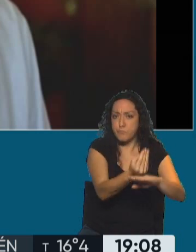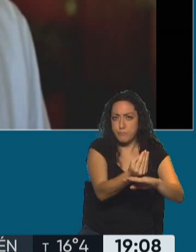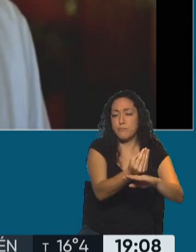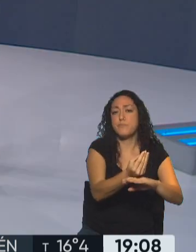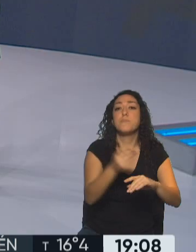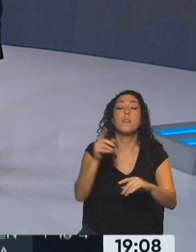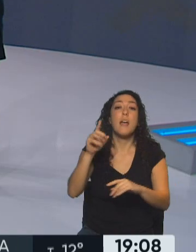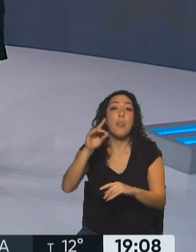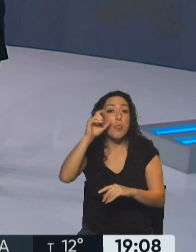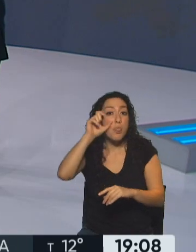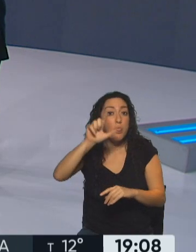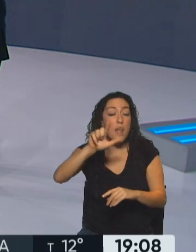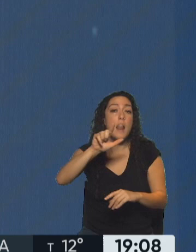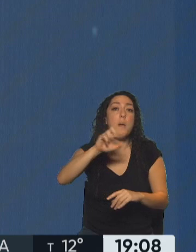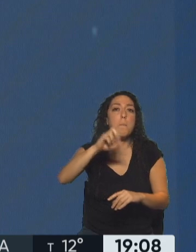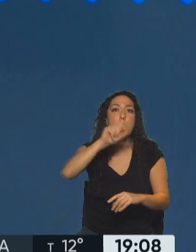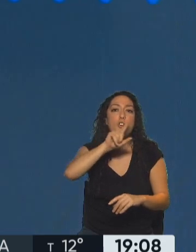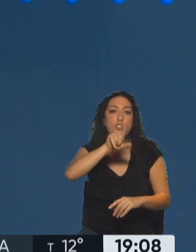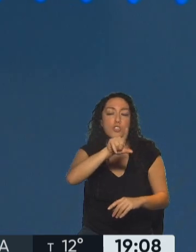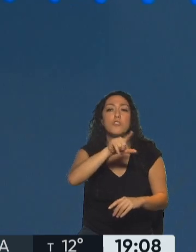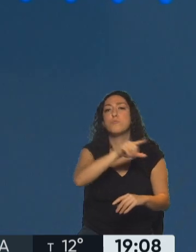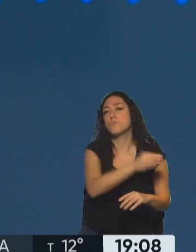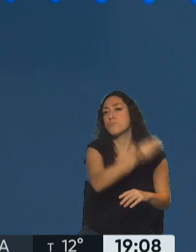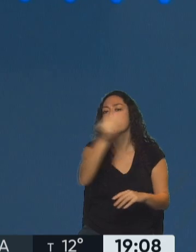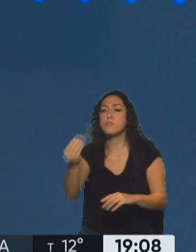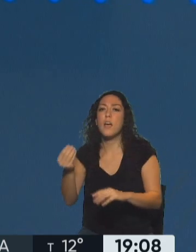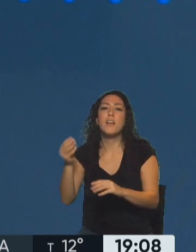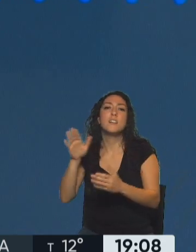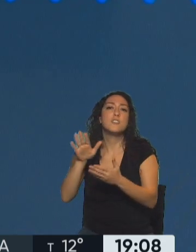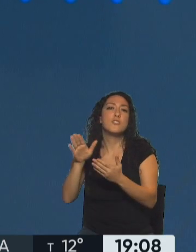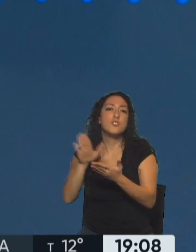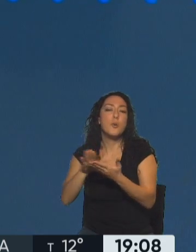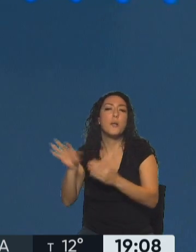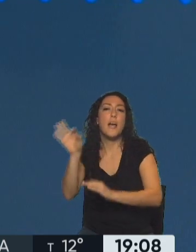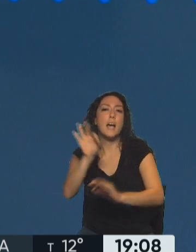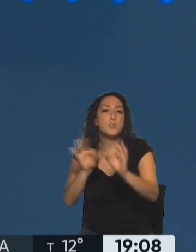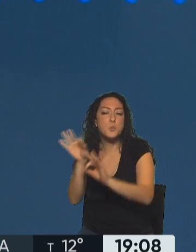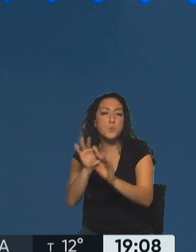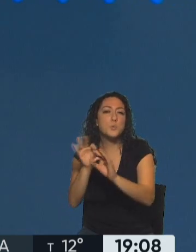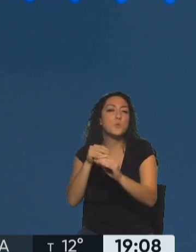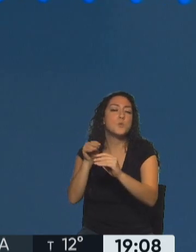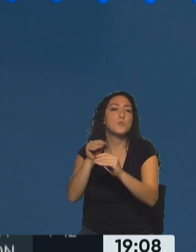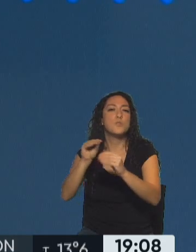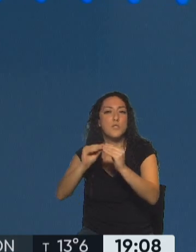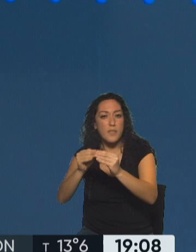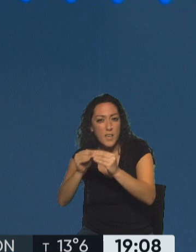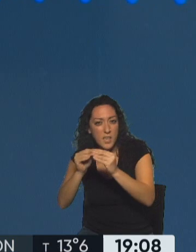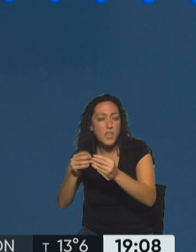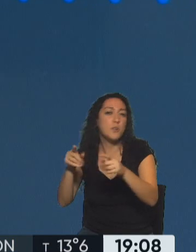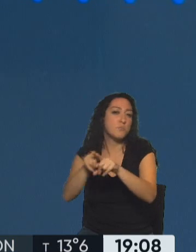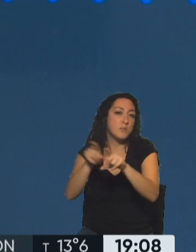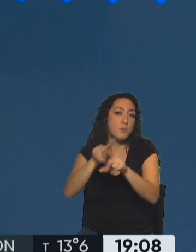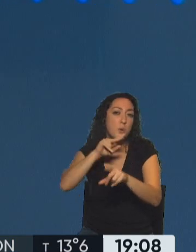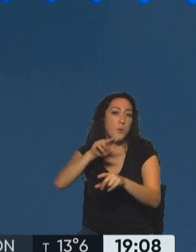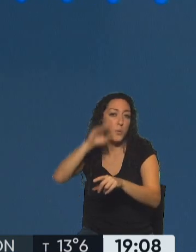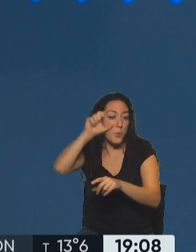Marcó del PON va Va a la Secretaría de Asuntos Estratégicos en reemplazo de Gustavo Vélez, que hoy mismo a la tarde